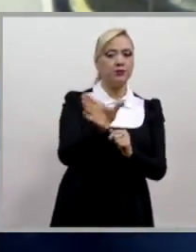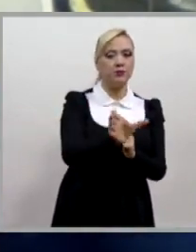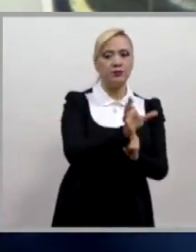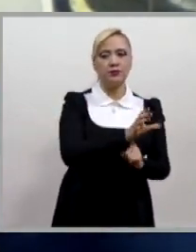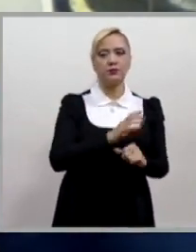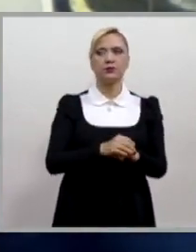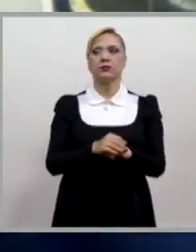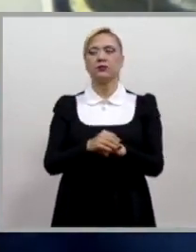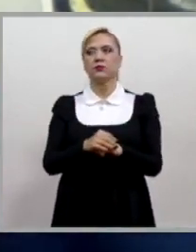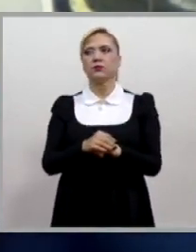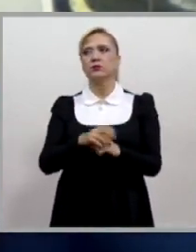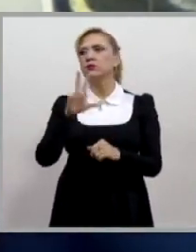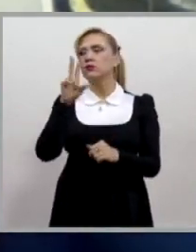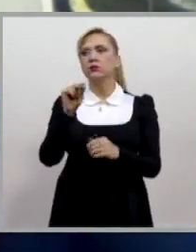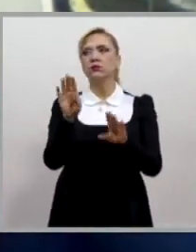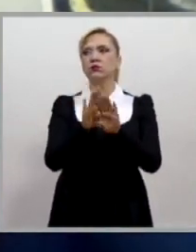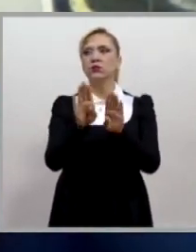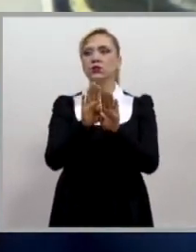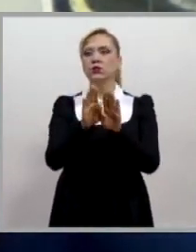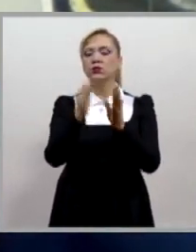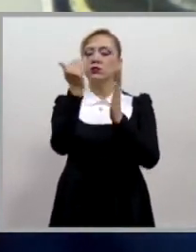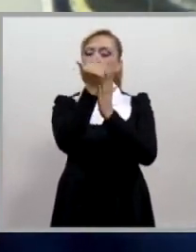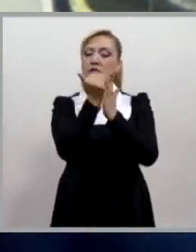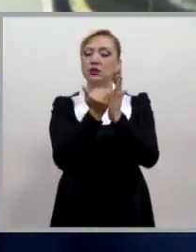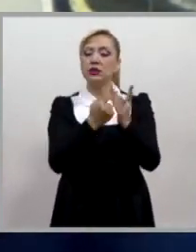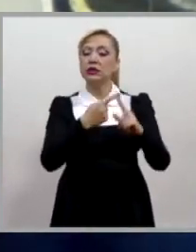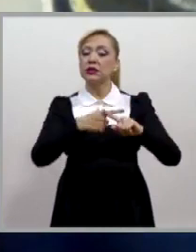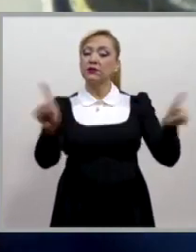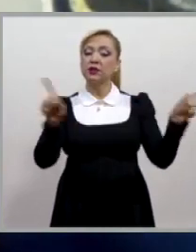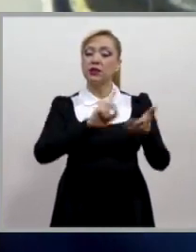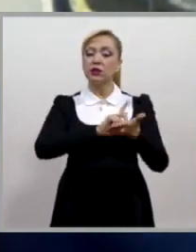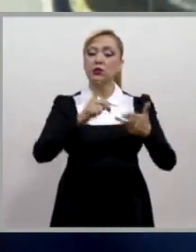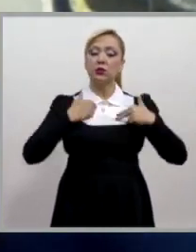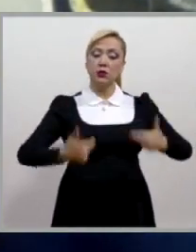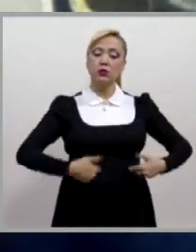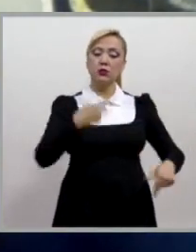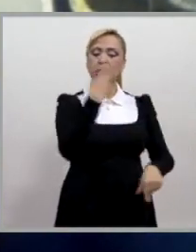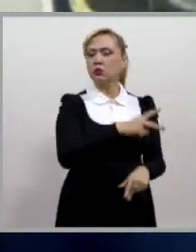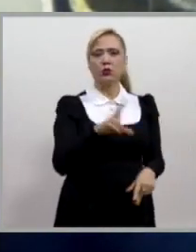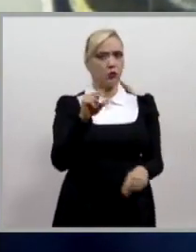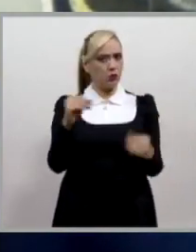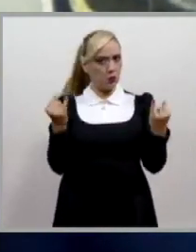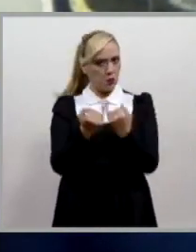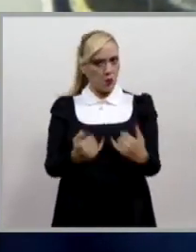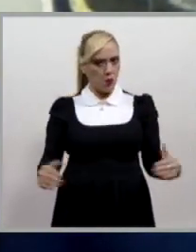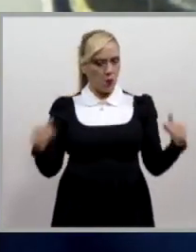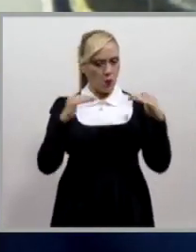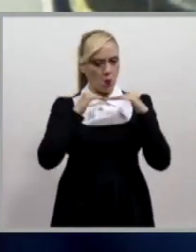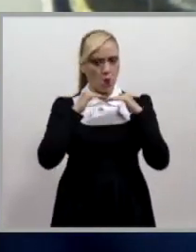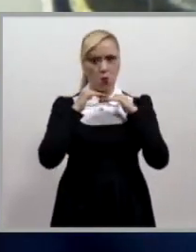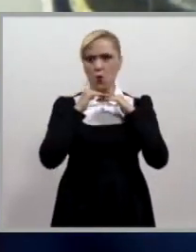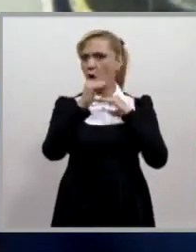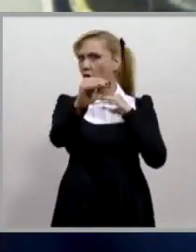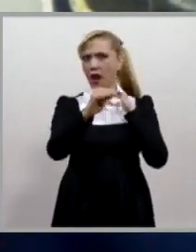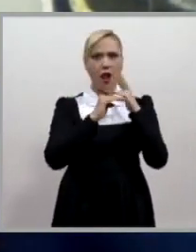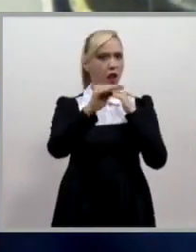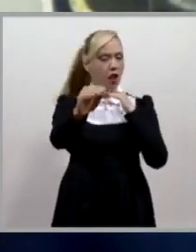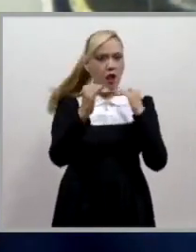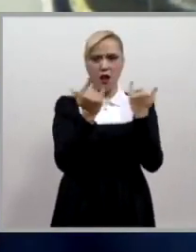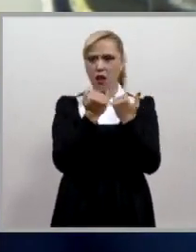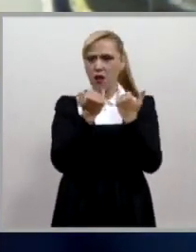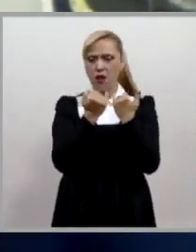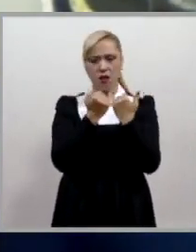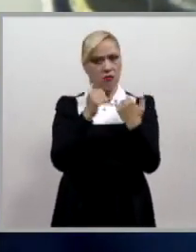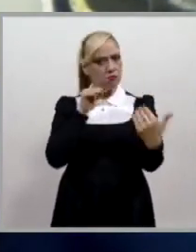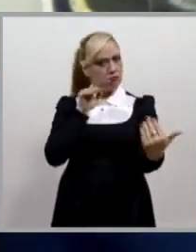No estamos hablando de un catálogo distinto de derechos humanos, es el mismo, pero que puede estar, por un lado, reforzado por esa